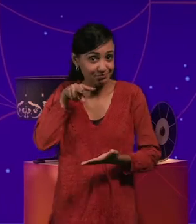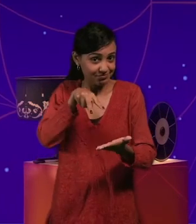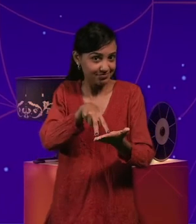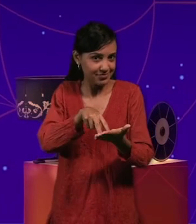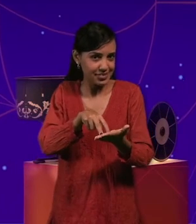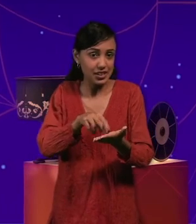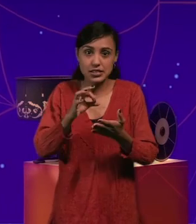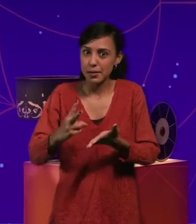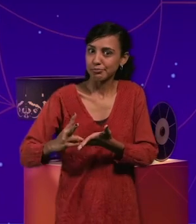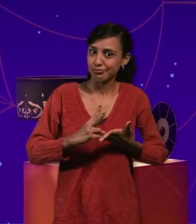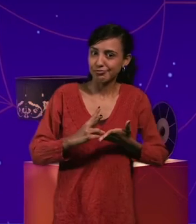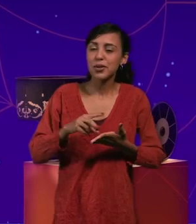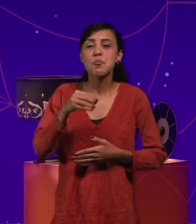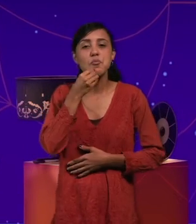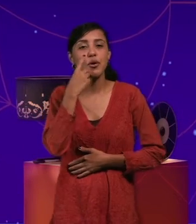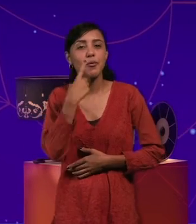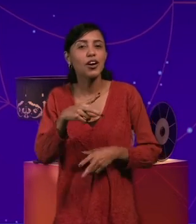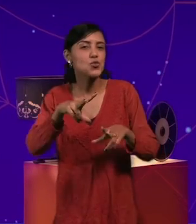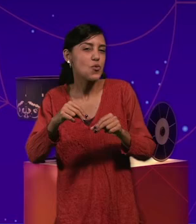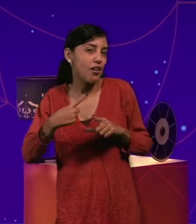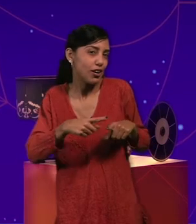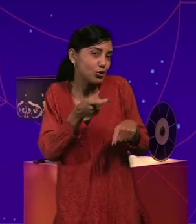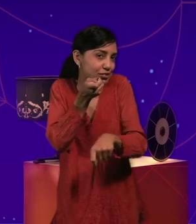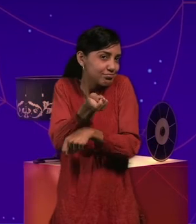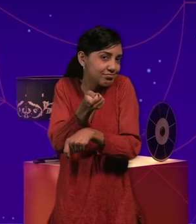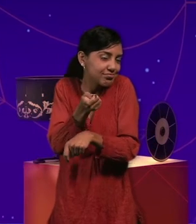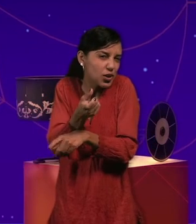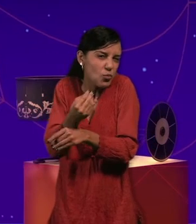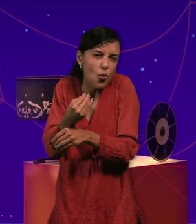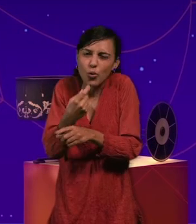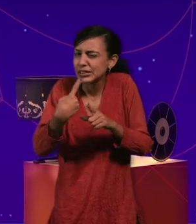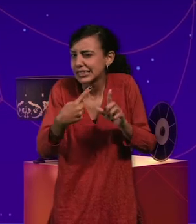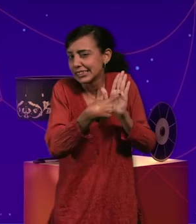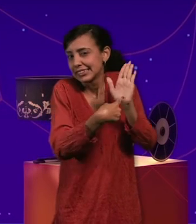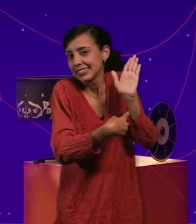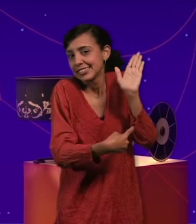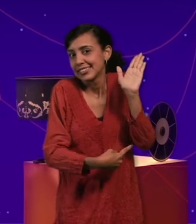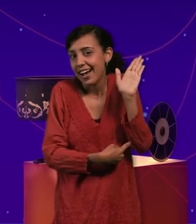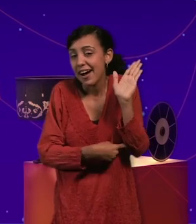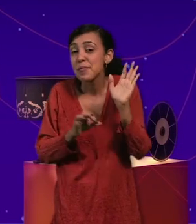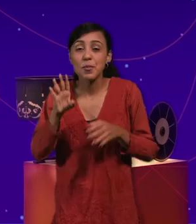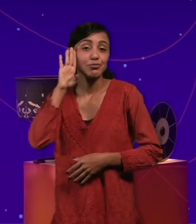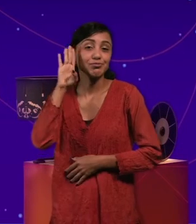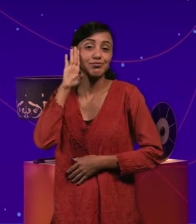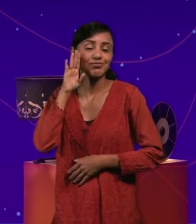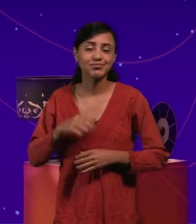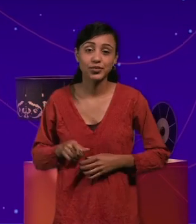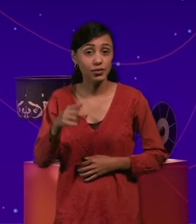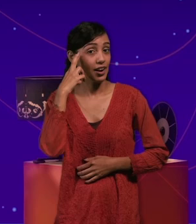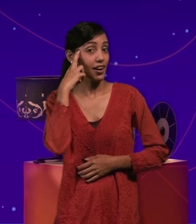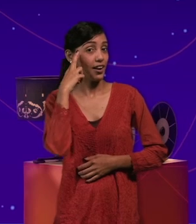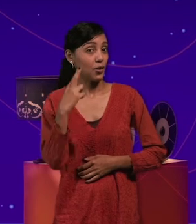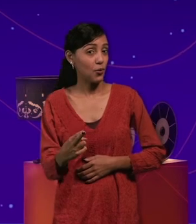Cada vez que vengas al planeta Animateca vas a encontrar nuevos trucos, tips y muchísimas curiosidades sobre el mundo de la animación. Y